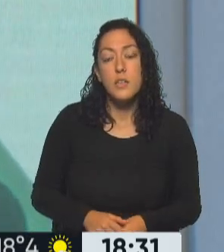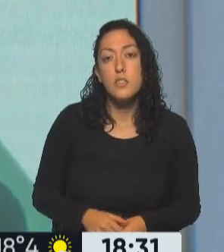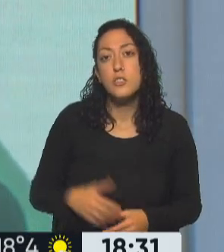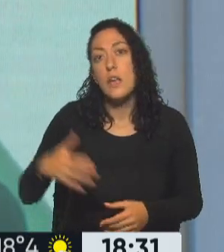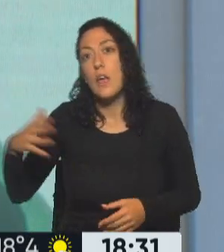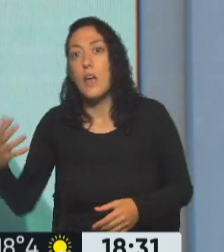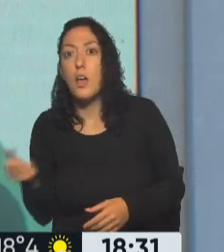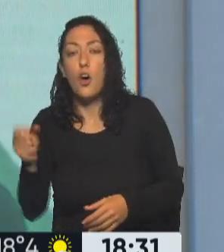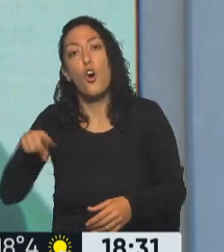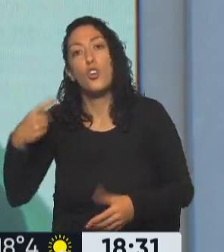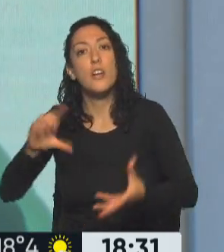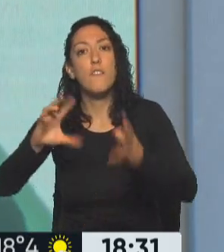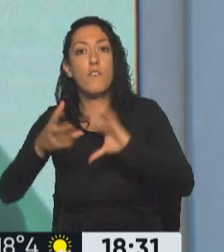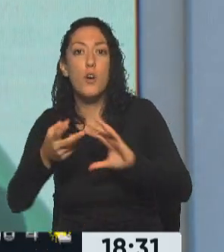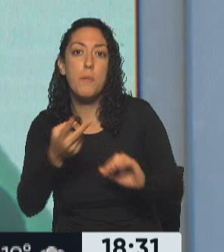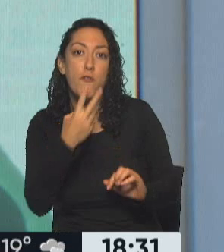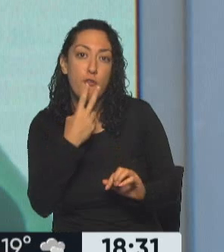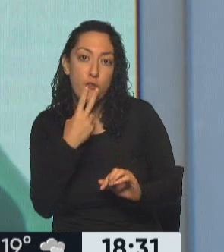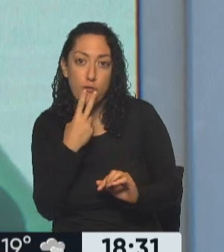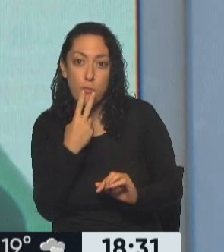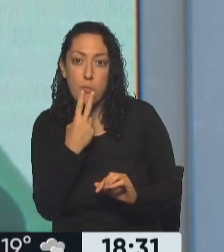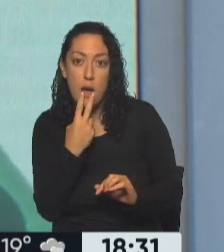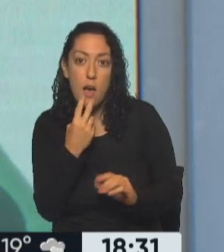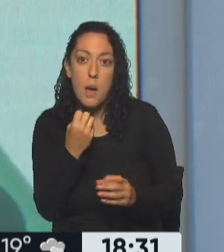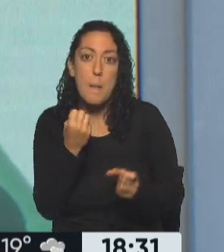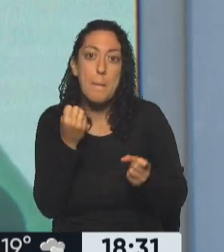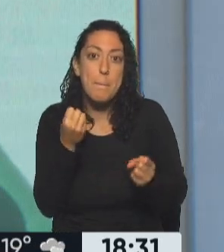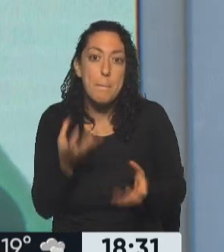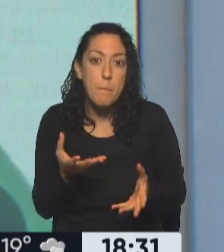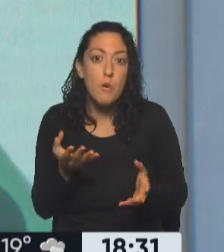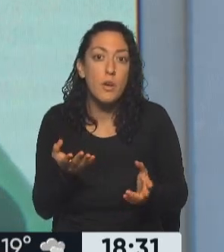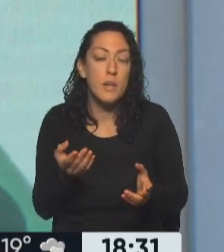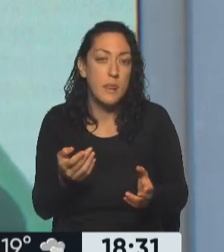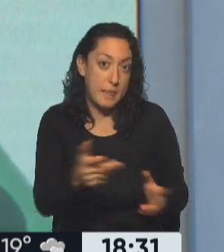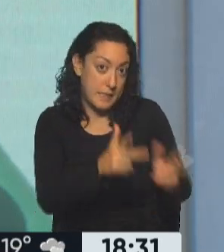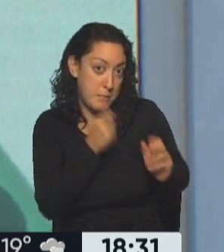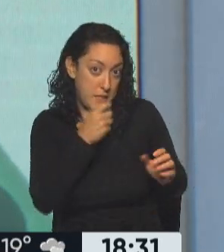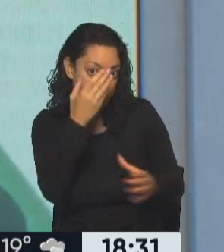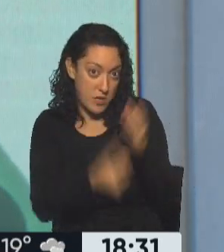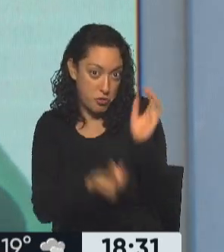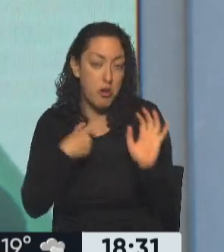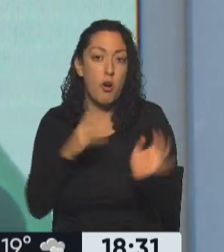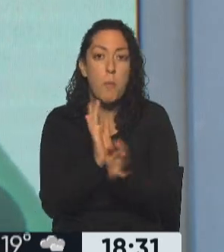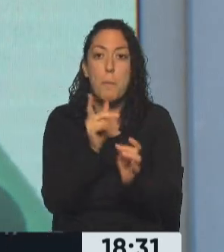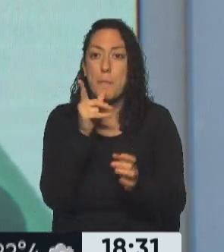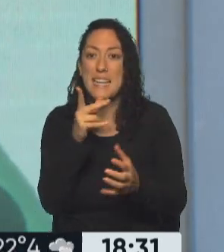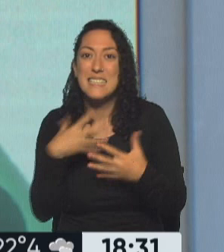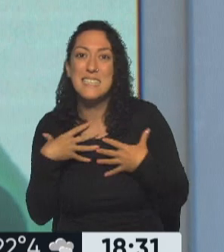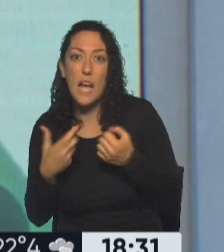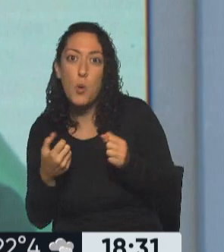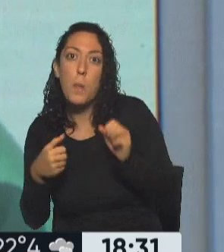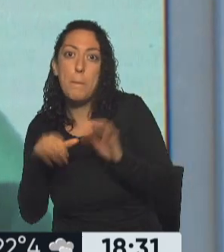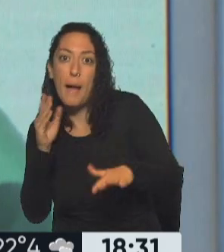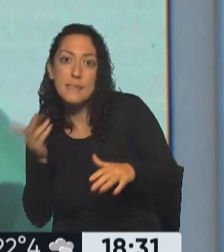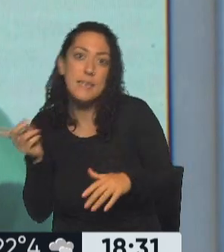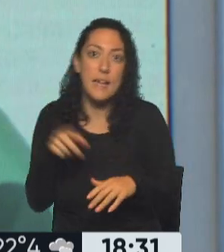nueva forma de fumar. Porque se creía, o al menos, decime si me equivoco, Irina, como que es más sano o que es menos nocivo para la